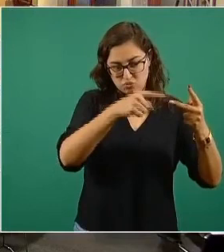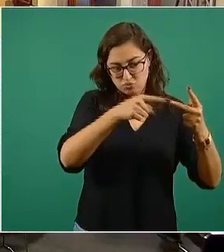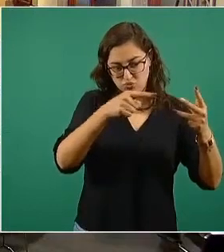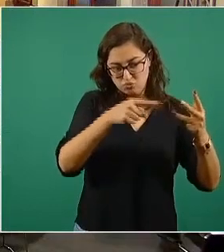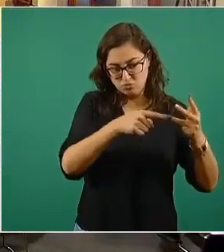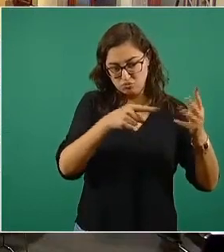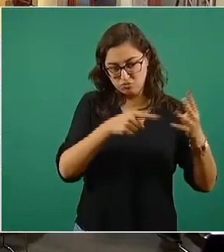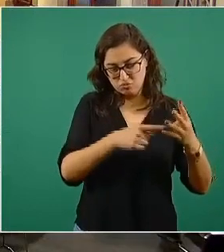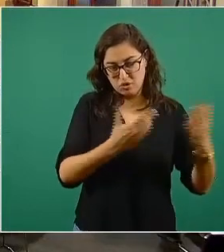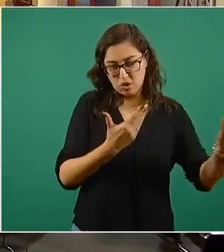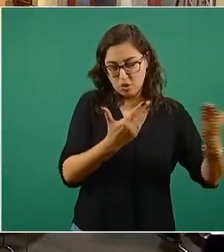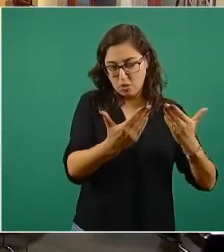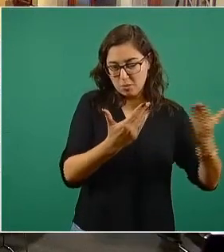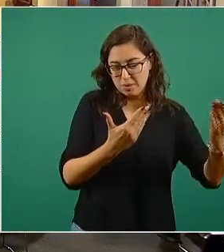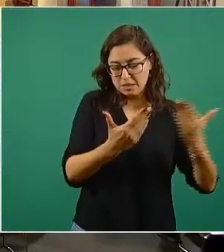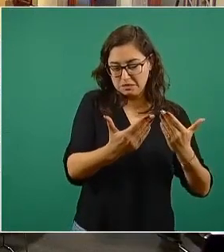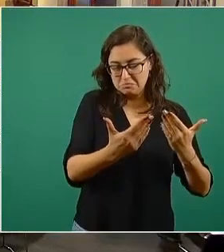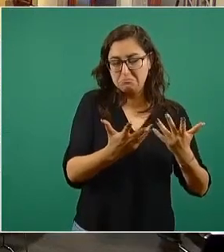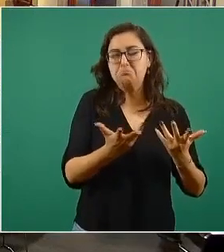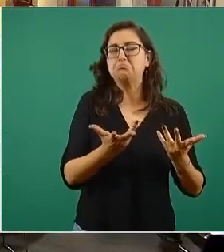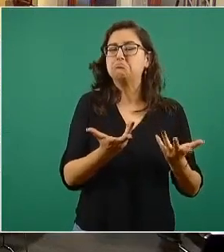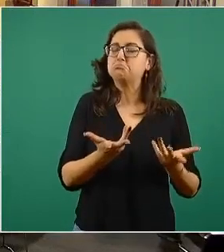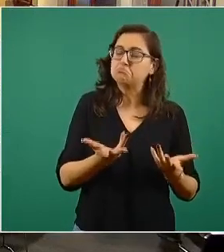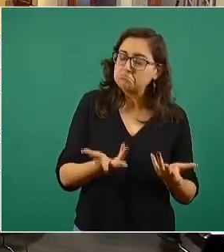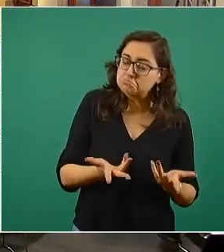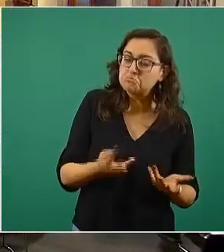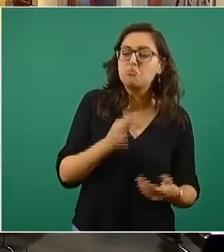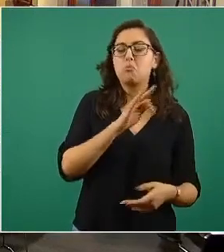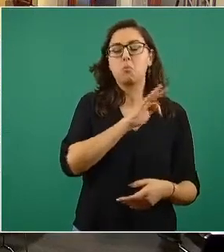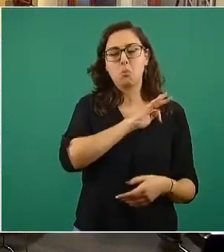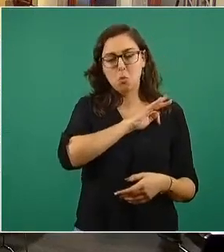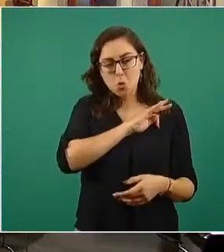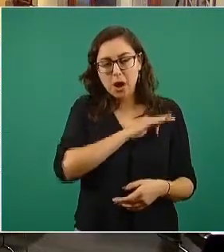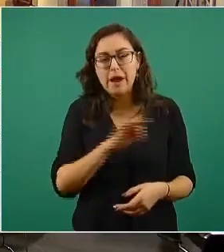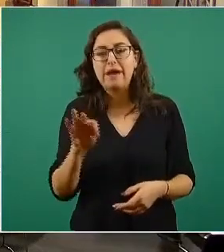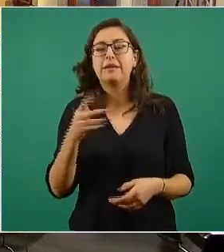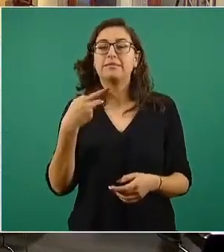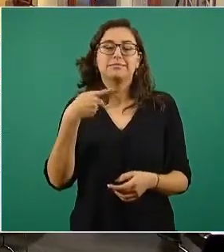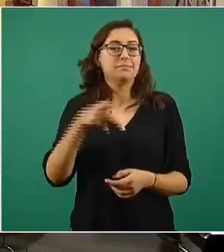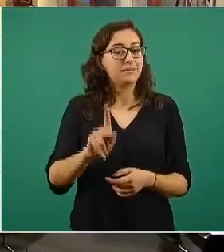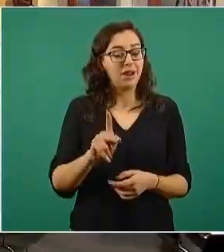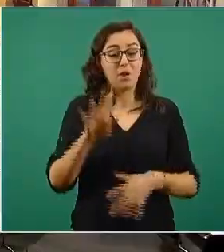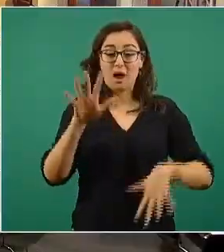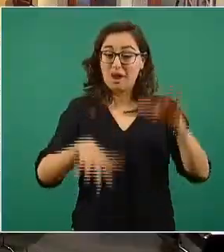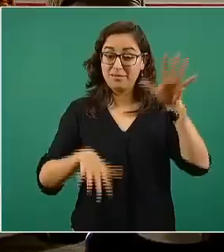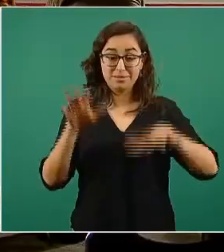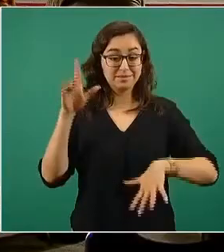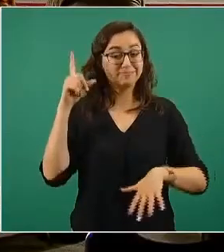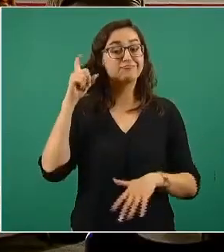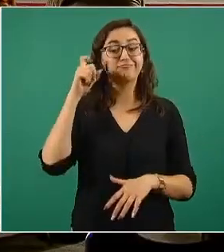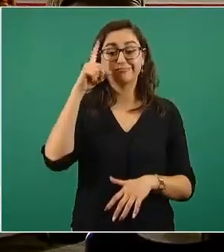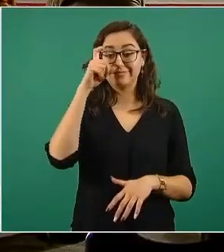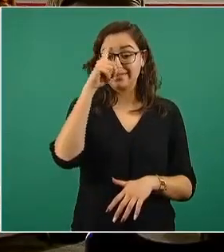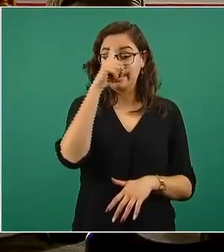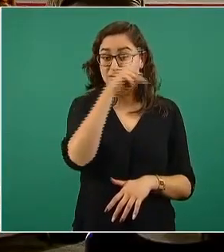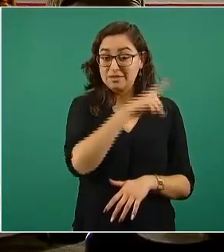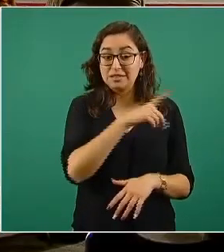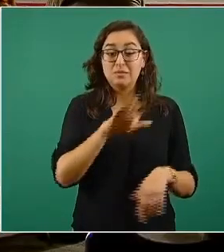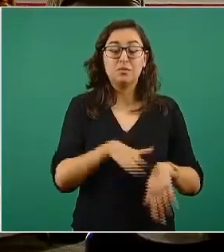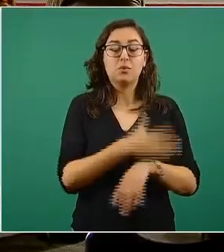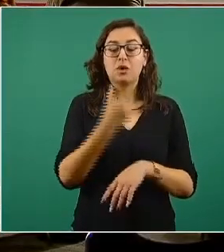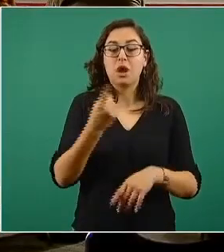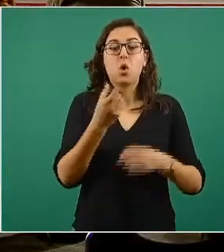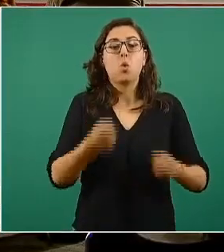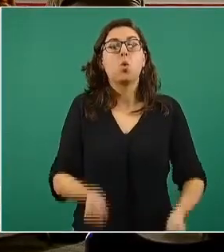otro, es de utilidad, pero no siempre es fácil, porque esto se hace a partir de inferencias